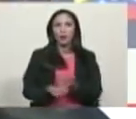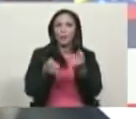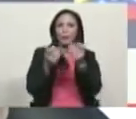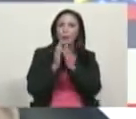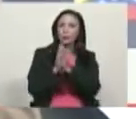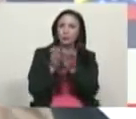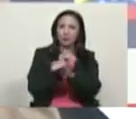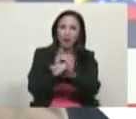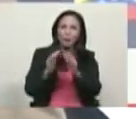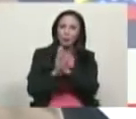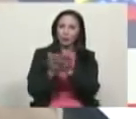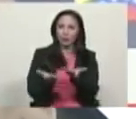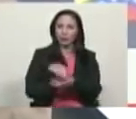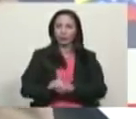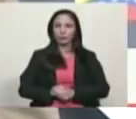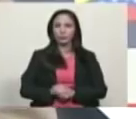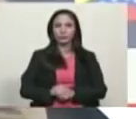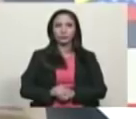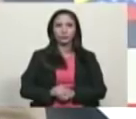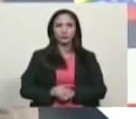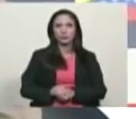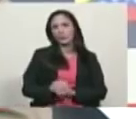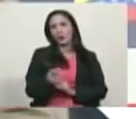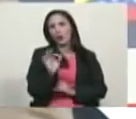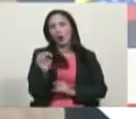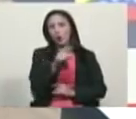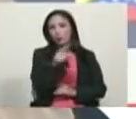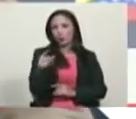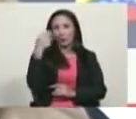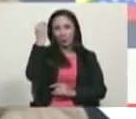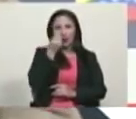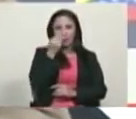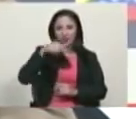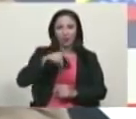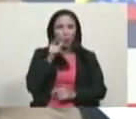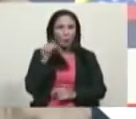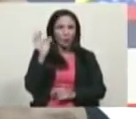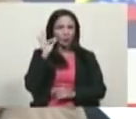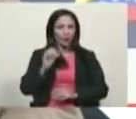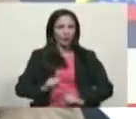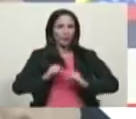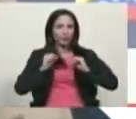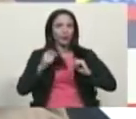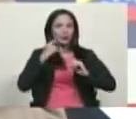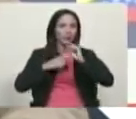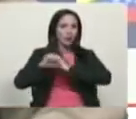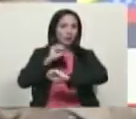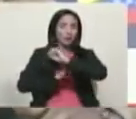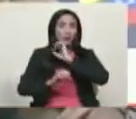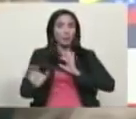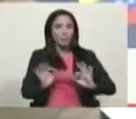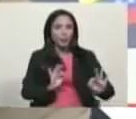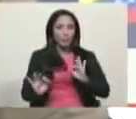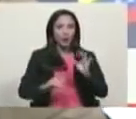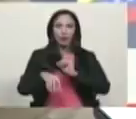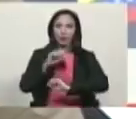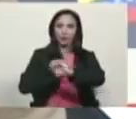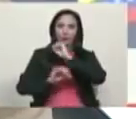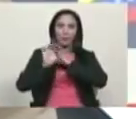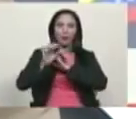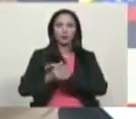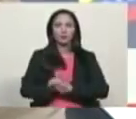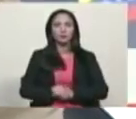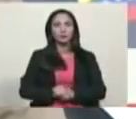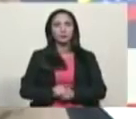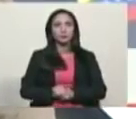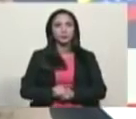de por favor. ¿O es que ustedes creen que aquí no hay hombres y mujeres preparados para la defensa nacional?